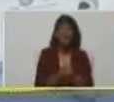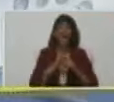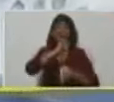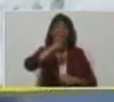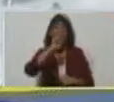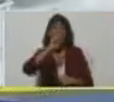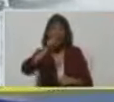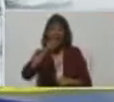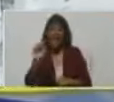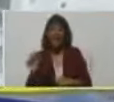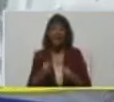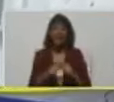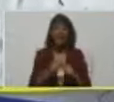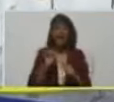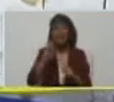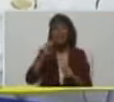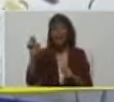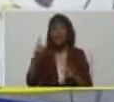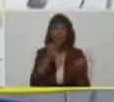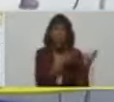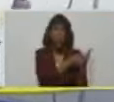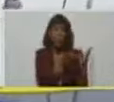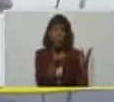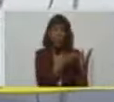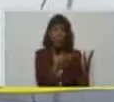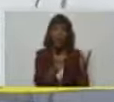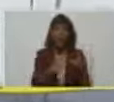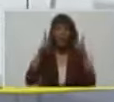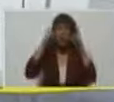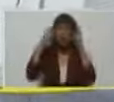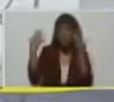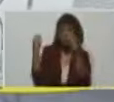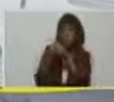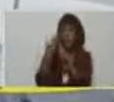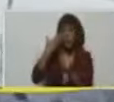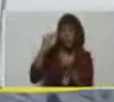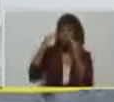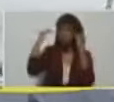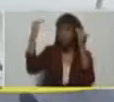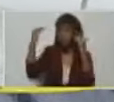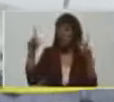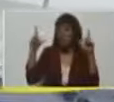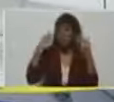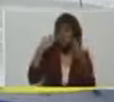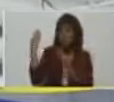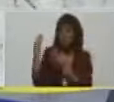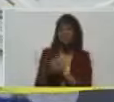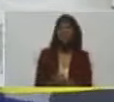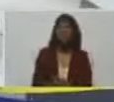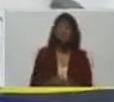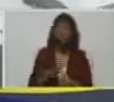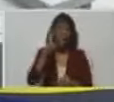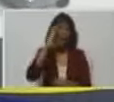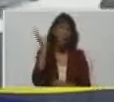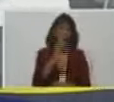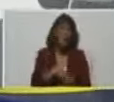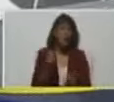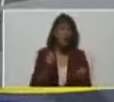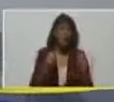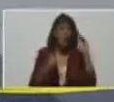Ramírez, Anciani y Maduro, mira. Una foto aquí, una foto de altura. Ah, Naguara, ¿cuánto mides